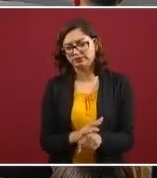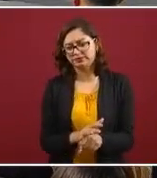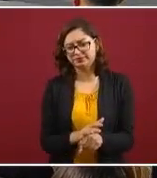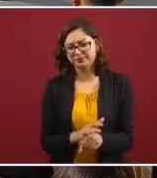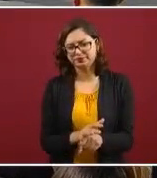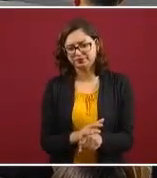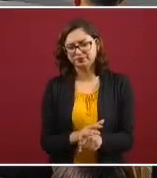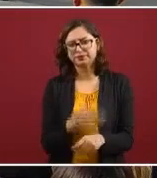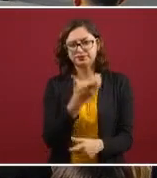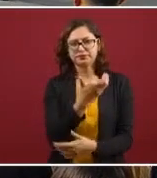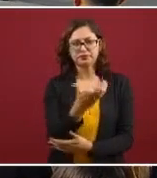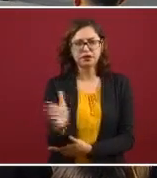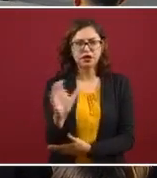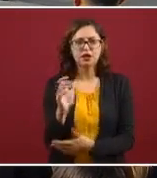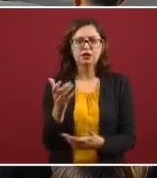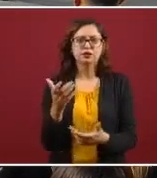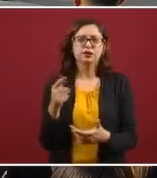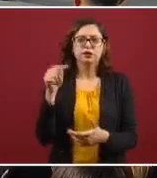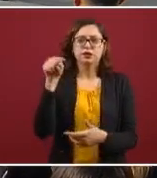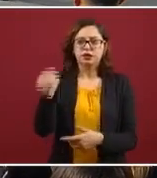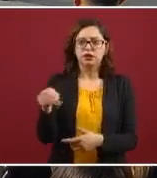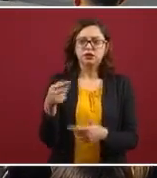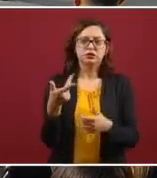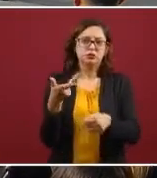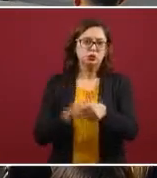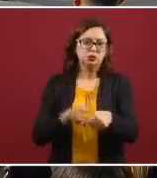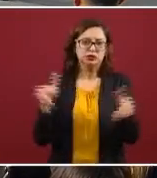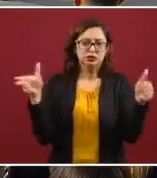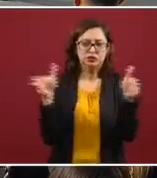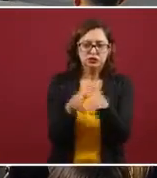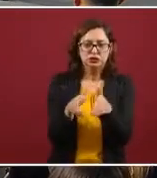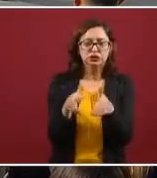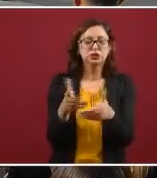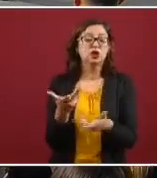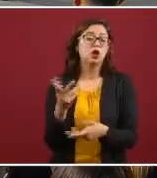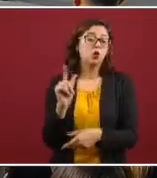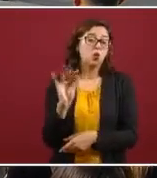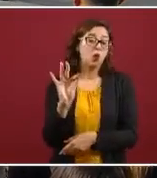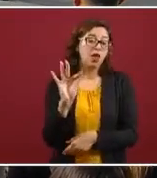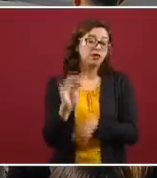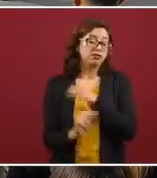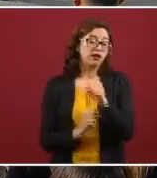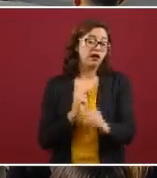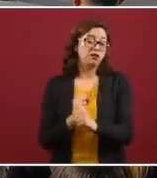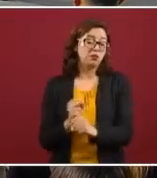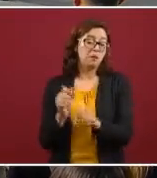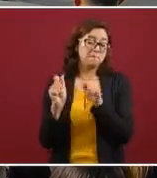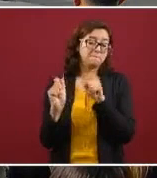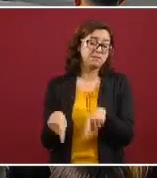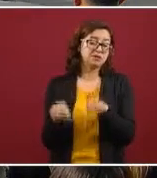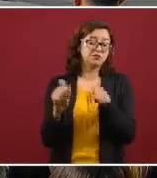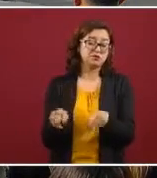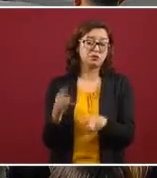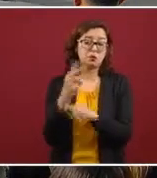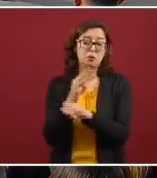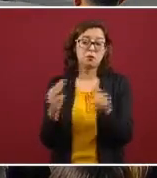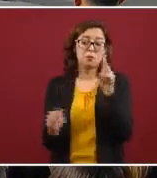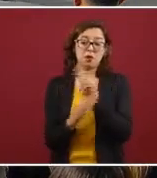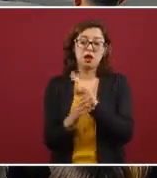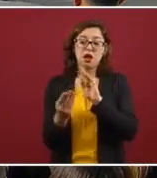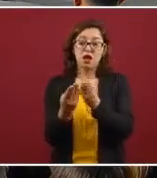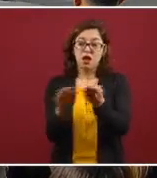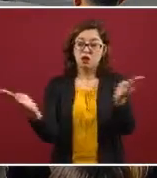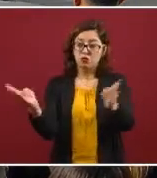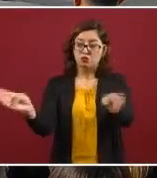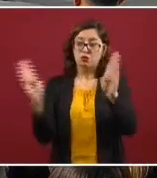unidades médicas rurales. Son unidades médicas rurales que en algunos casos llevan 40 años, se hicieron con material prefabricado. Hay algunas